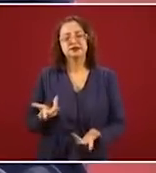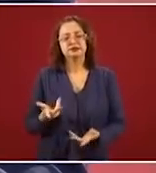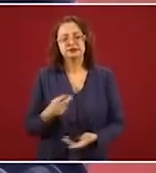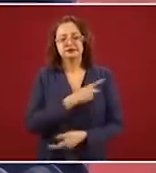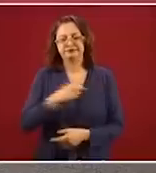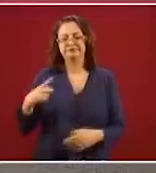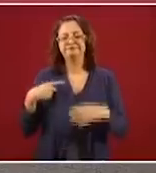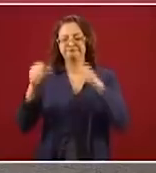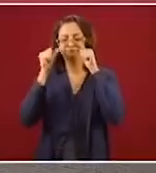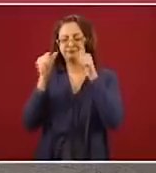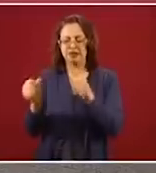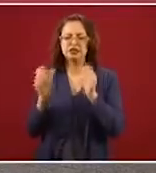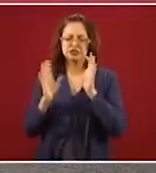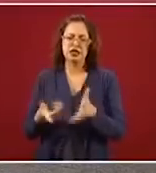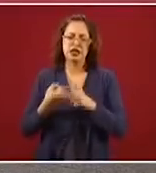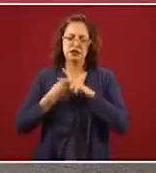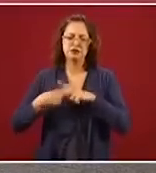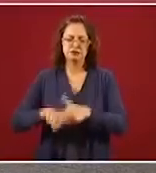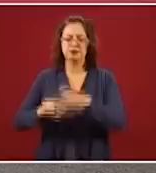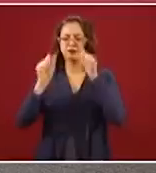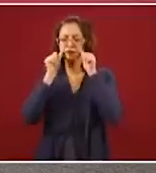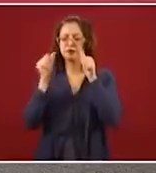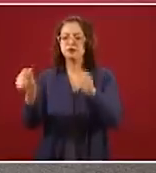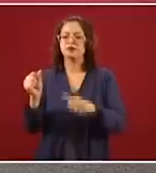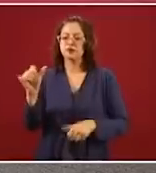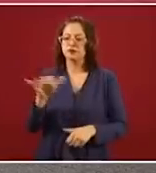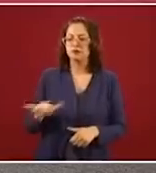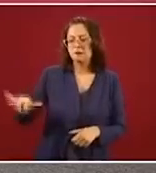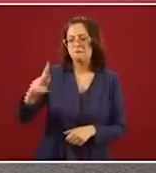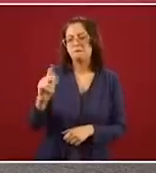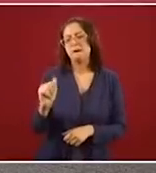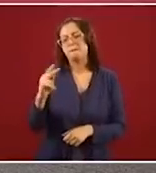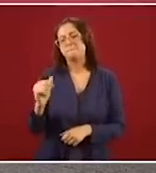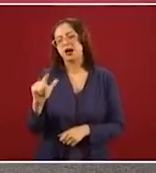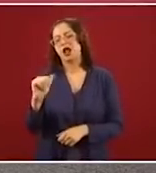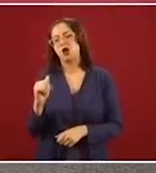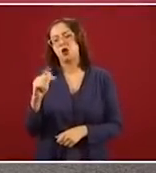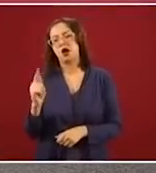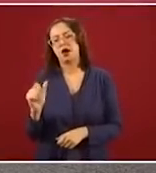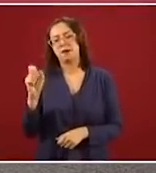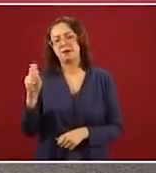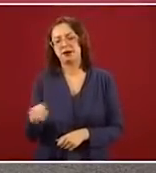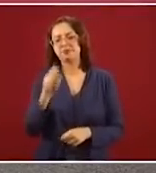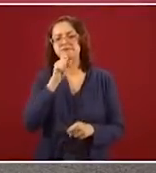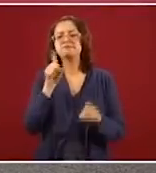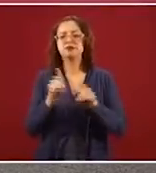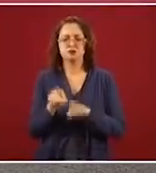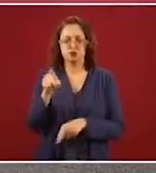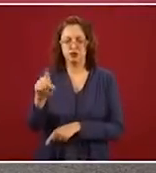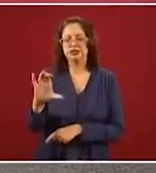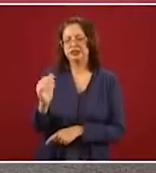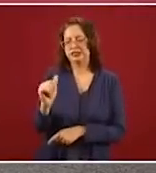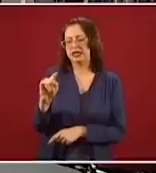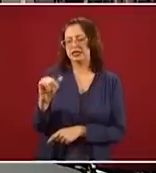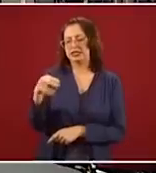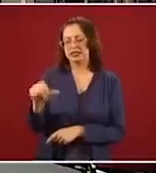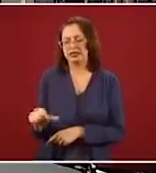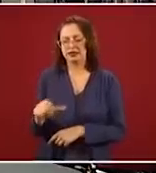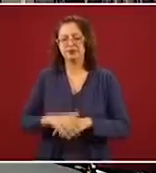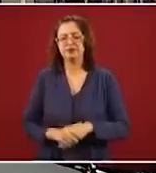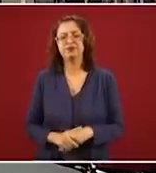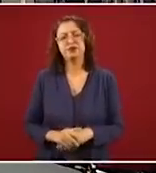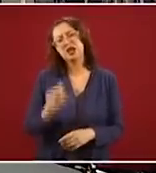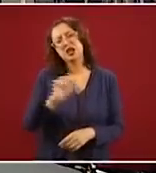atendiendo esto. Es la región del Papaloapan y la región chatina, como tú lo planteas. Y de las